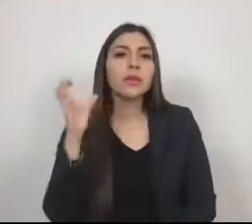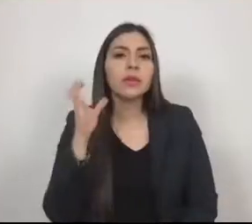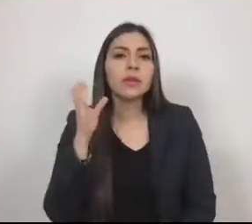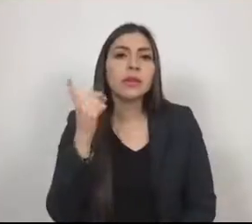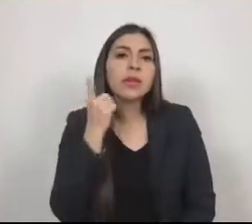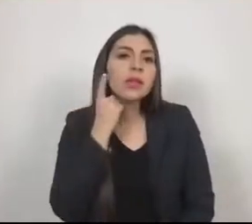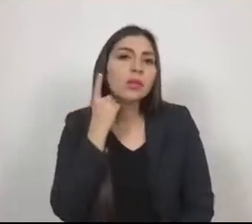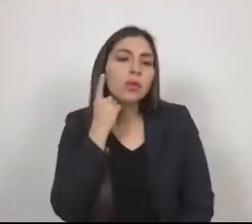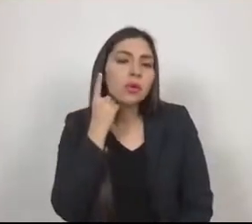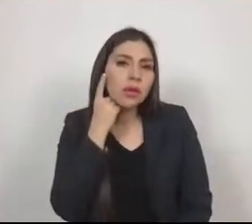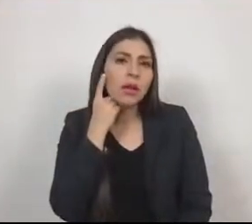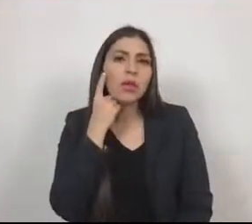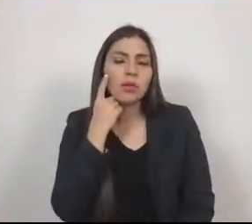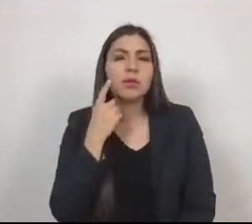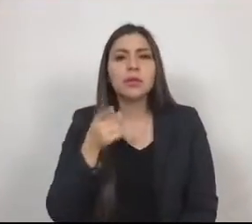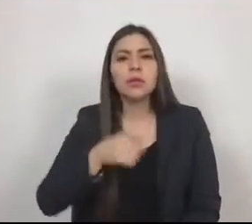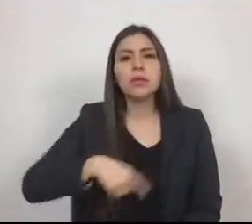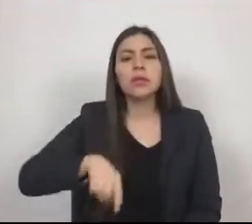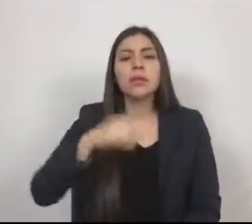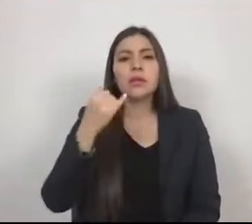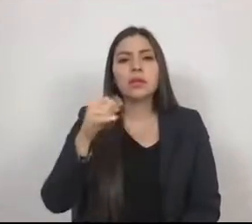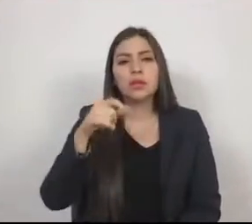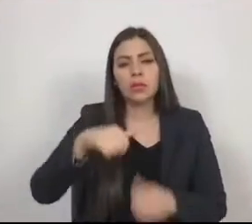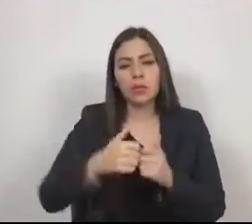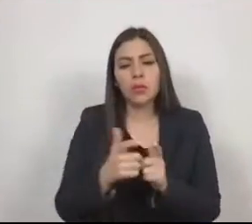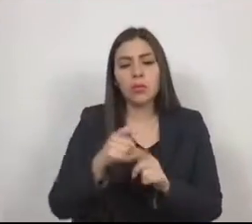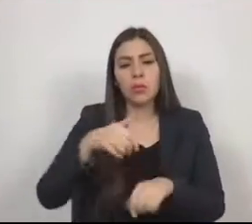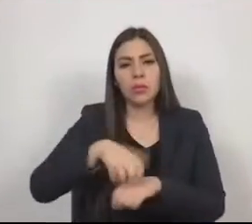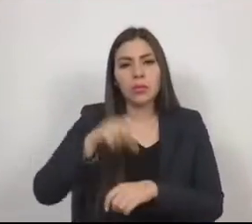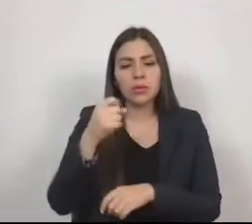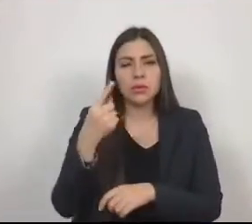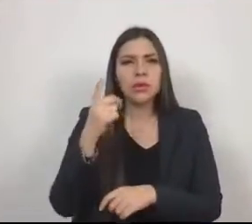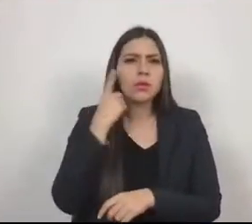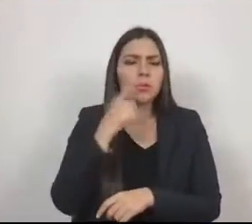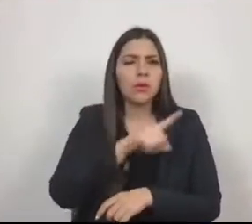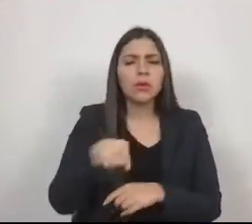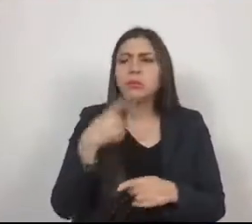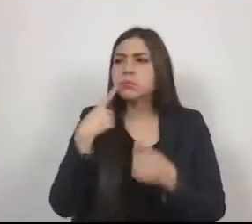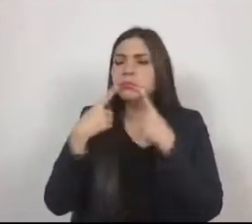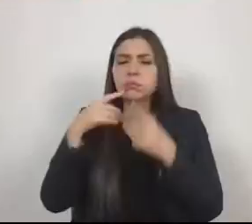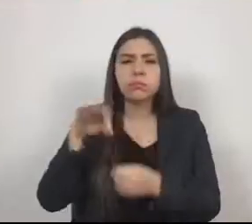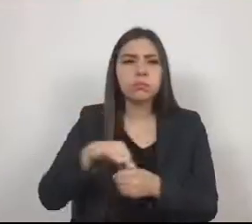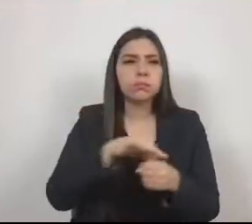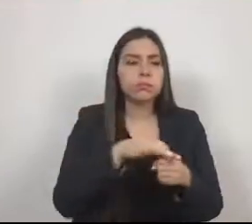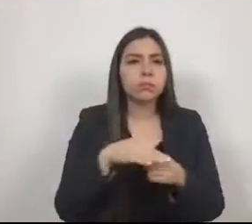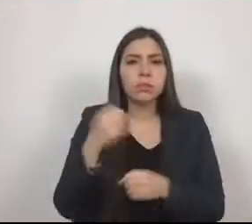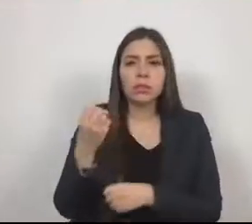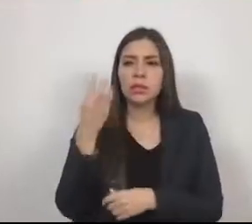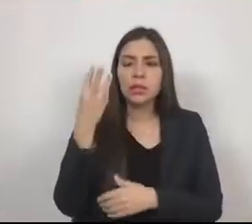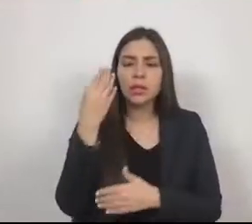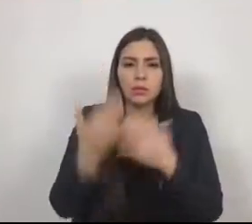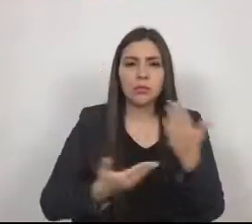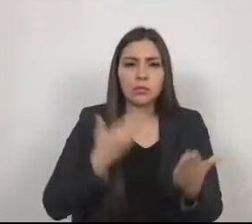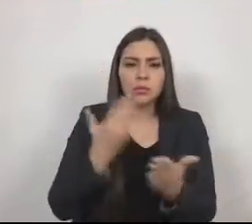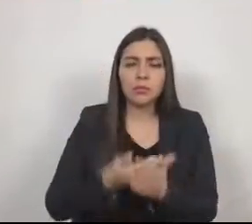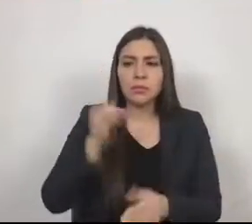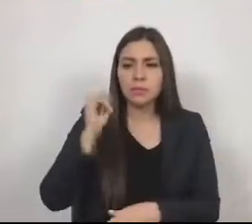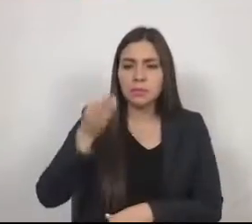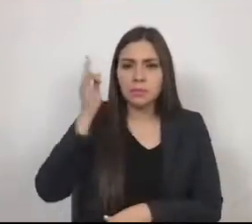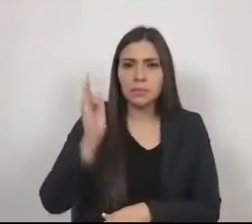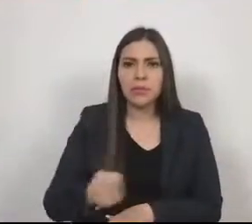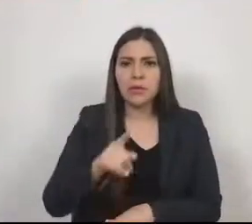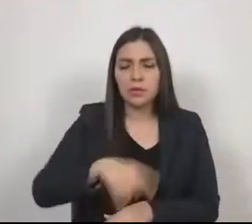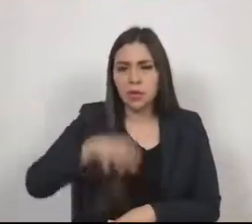pese a los argumentos fundados que se les presentaron, los legisladores votaron para aprobar 3 dictámenes que autorizaron desincorporar